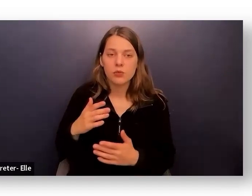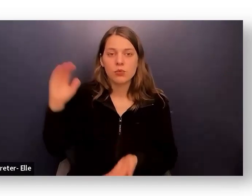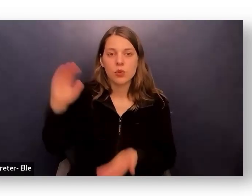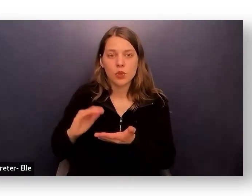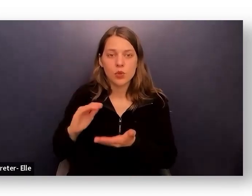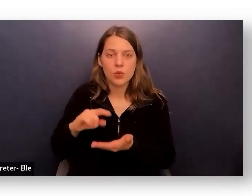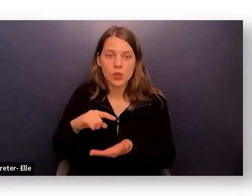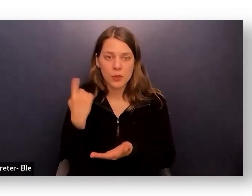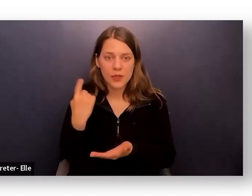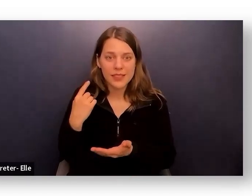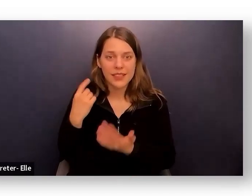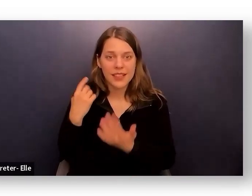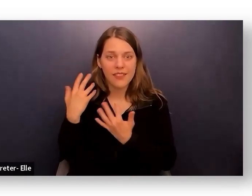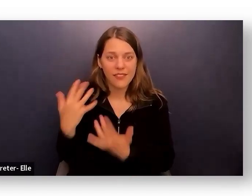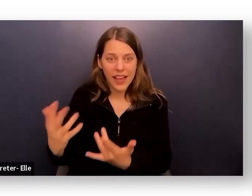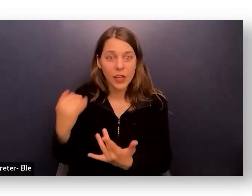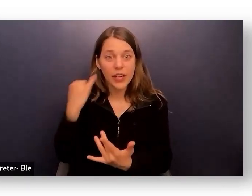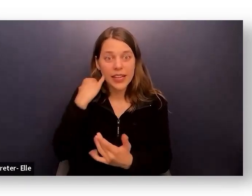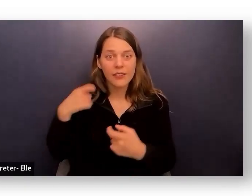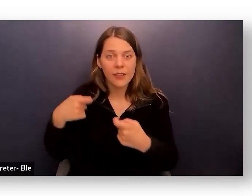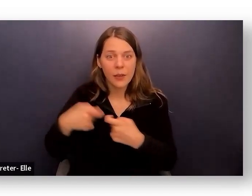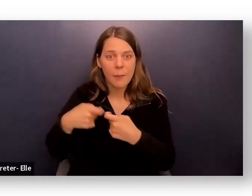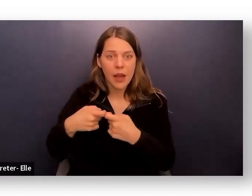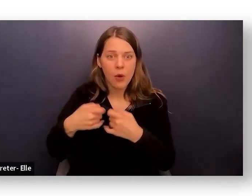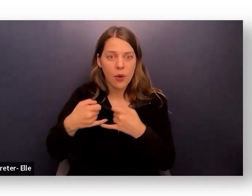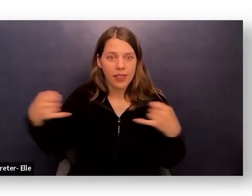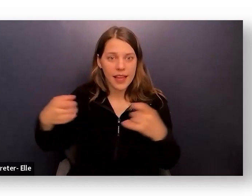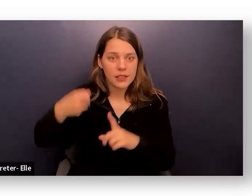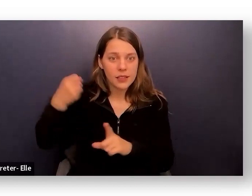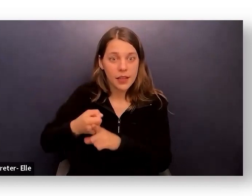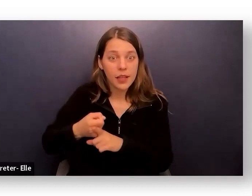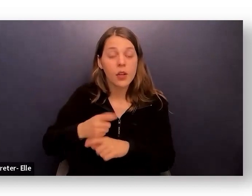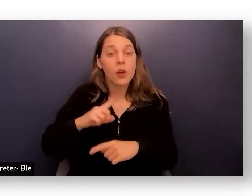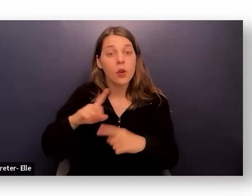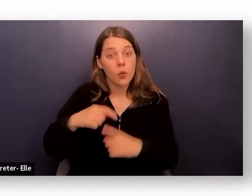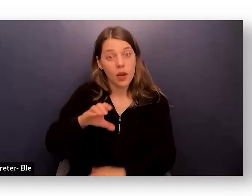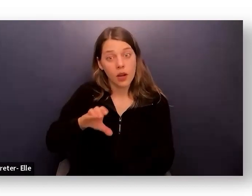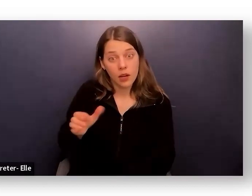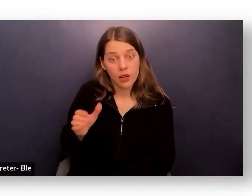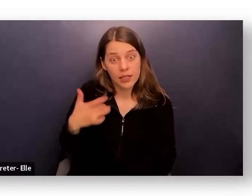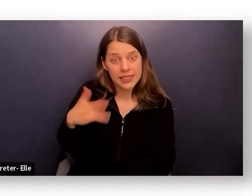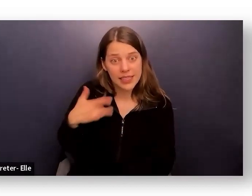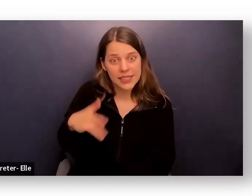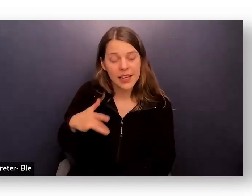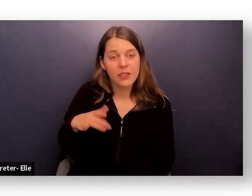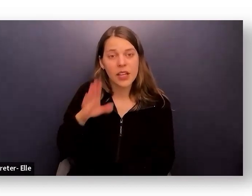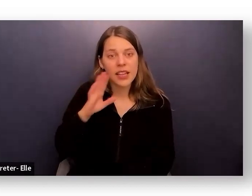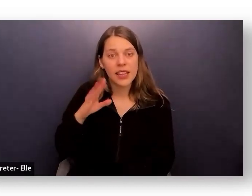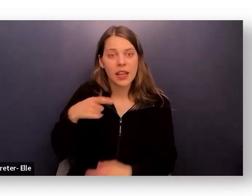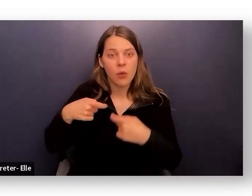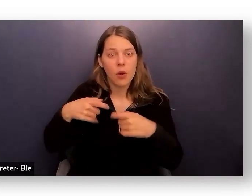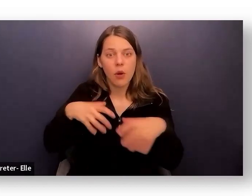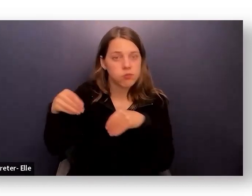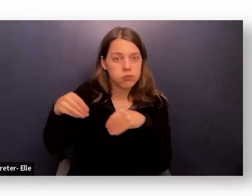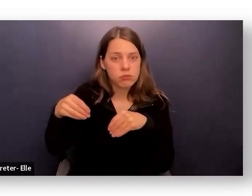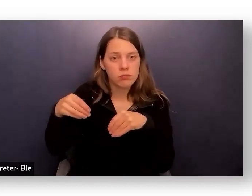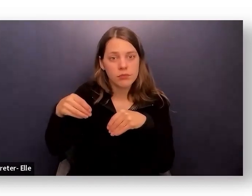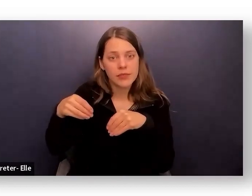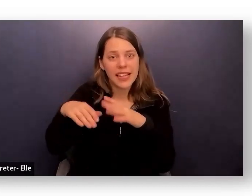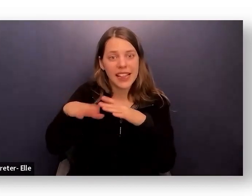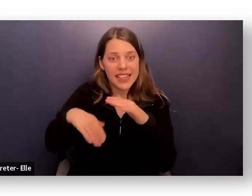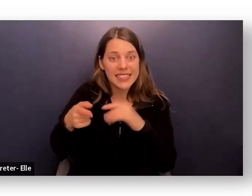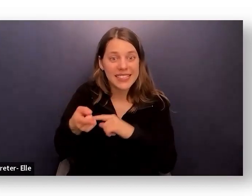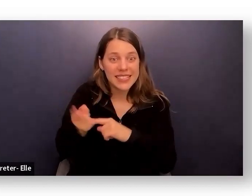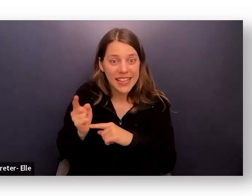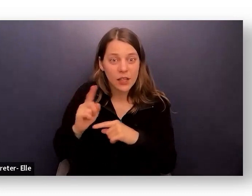más sencillas para mitigar el riesgo de provocar incendios si se entren en contacto con el medio eléctrico. Cuando estas configuraciones están en su